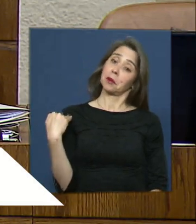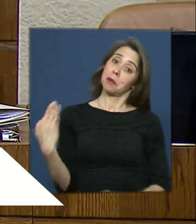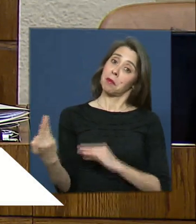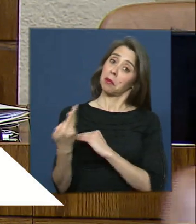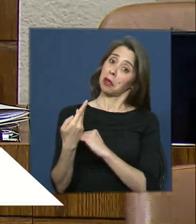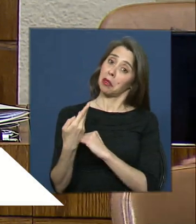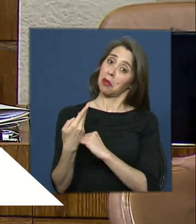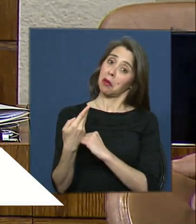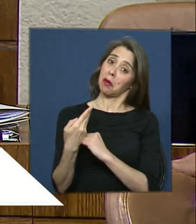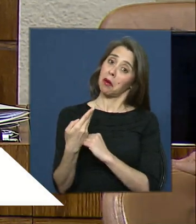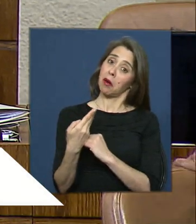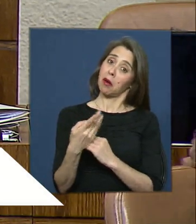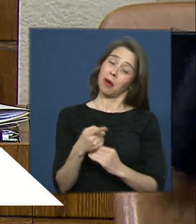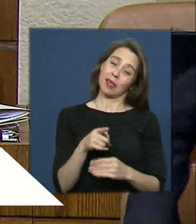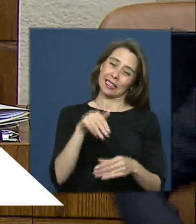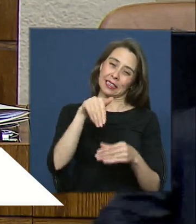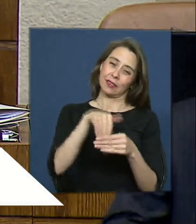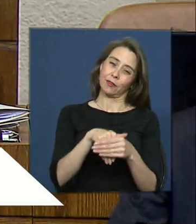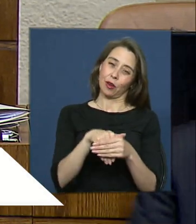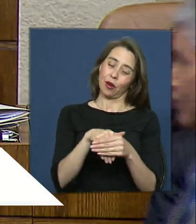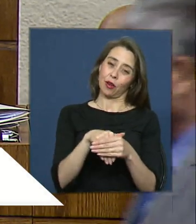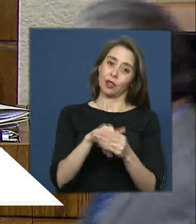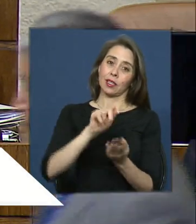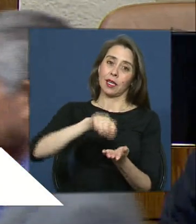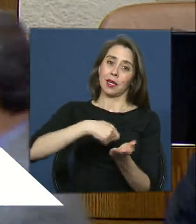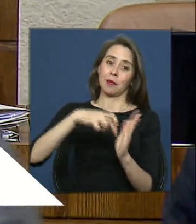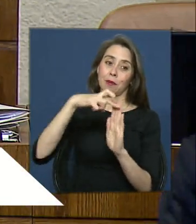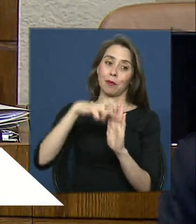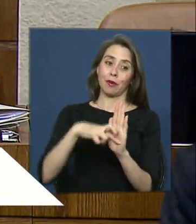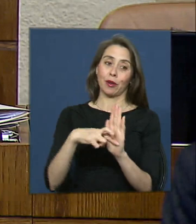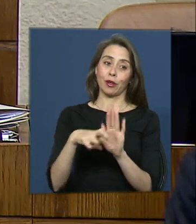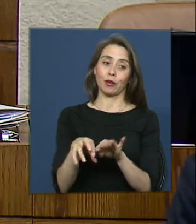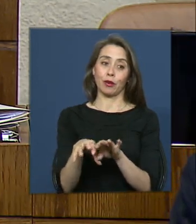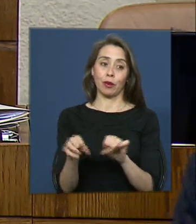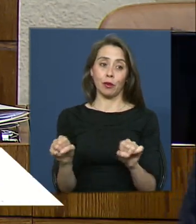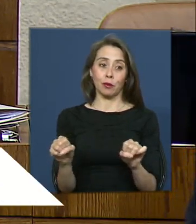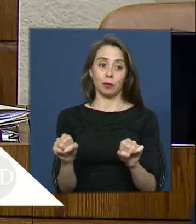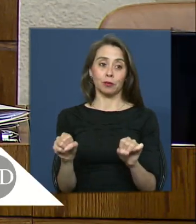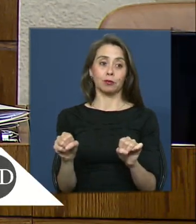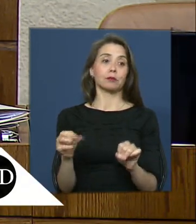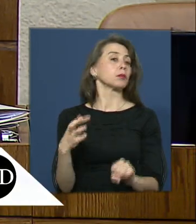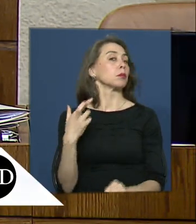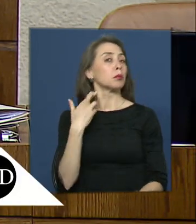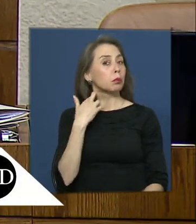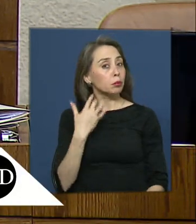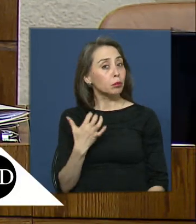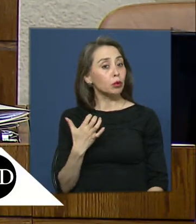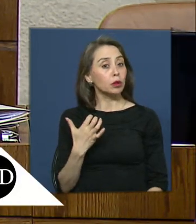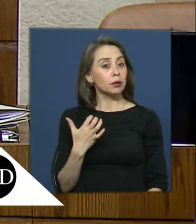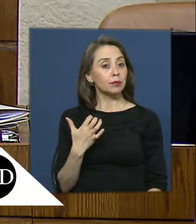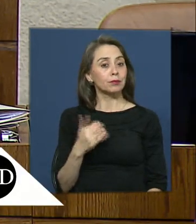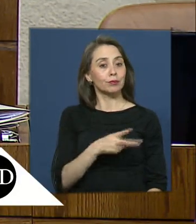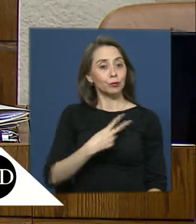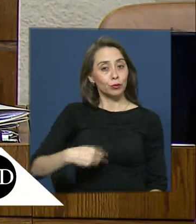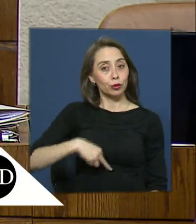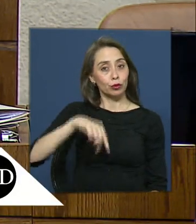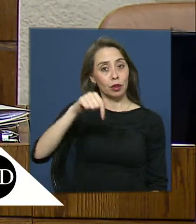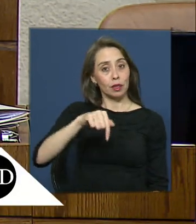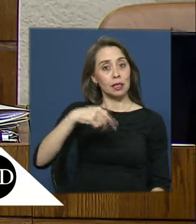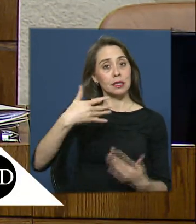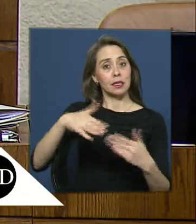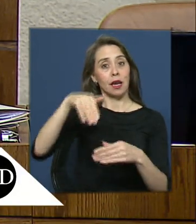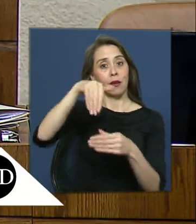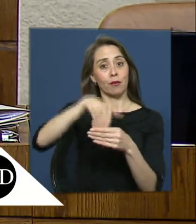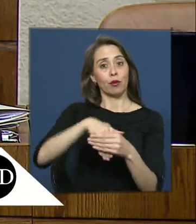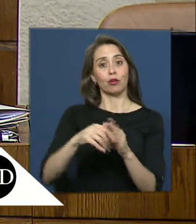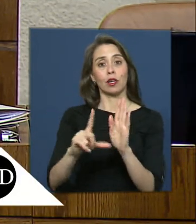solicitado poder votar y poder acompañarla en este proyecto de acuerdo. Dado que nosotros se produce y hemos votado aquí una